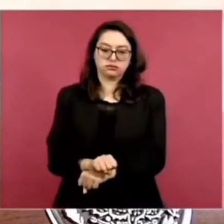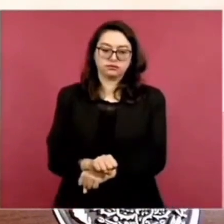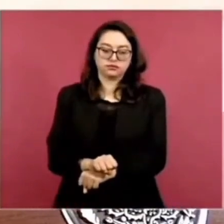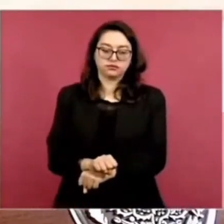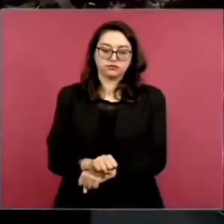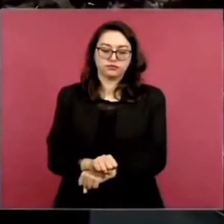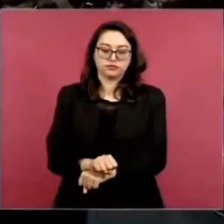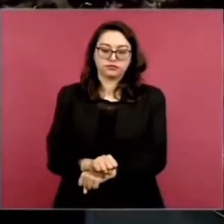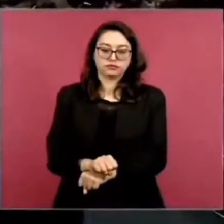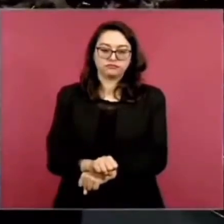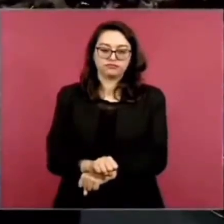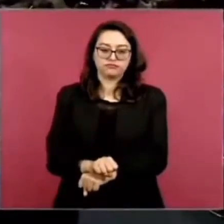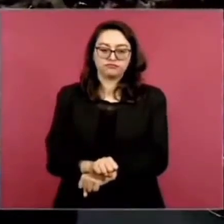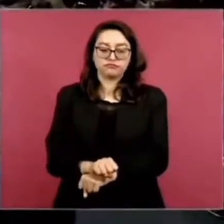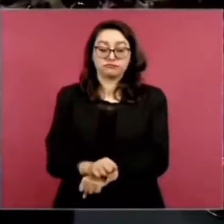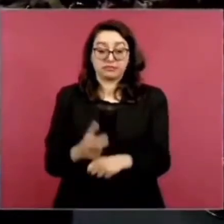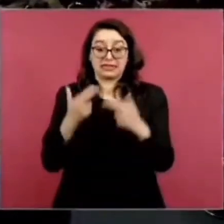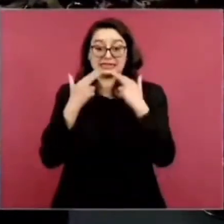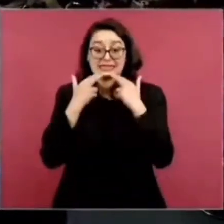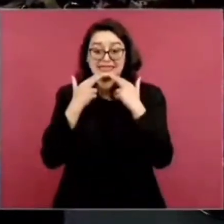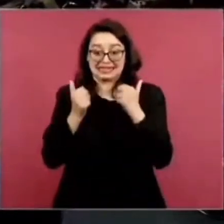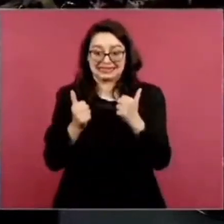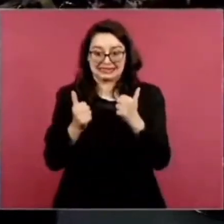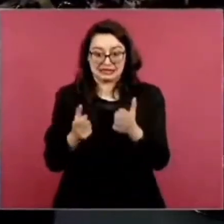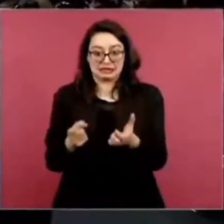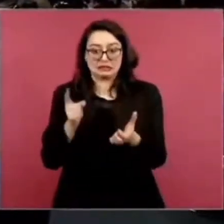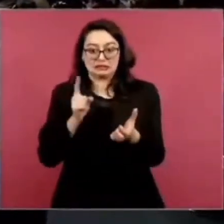Sí, peones de las haciendas,